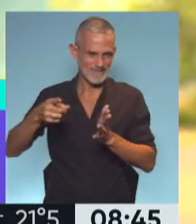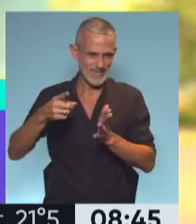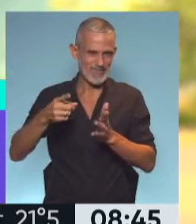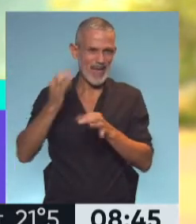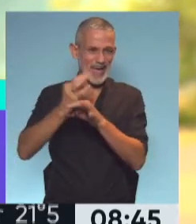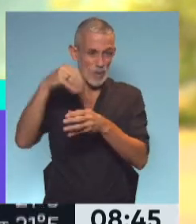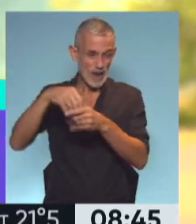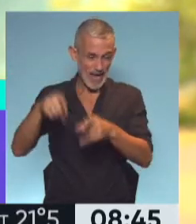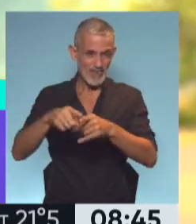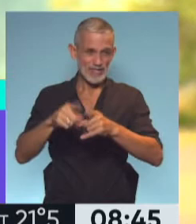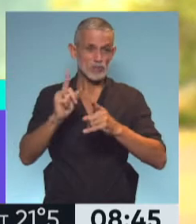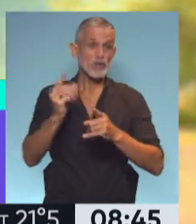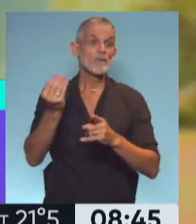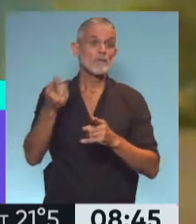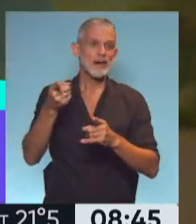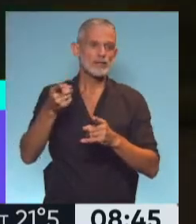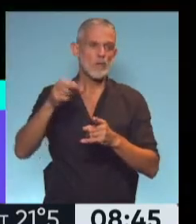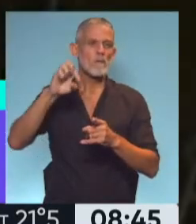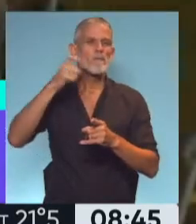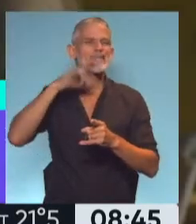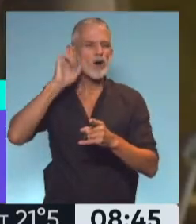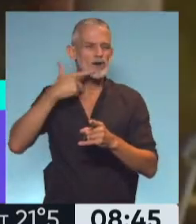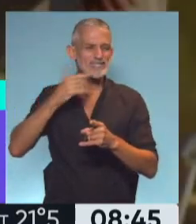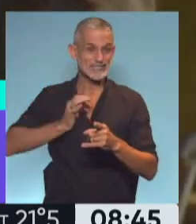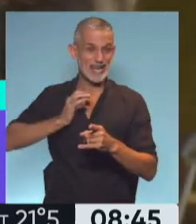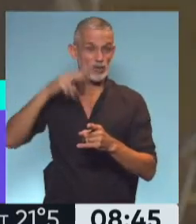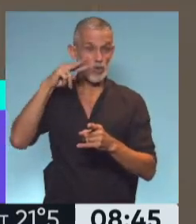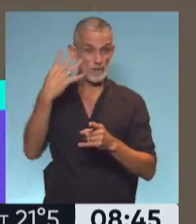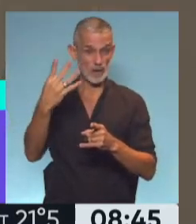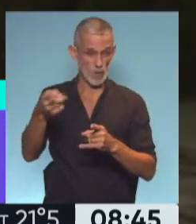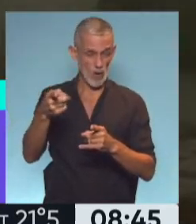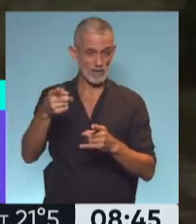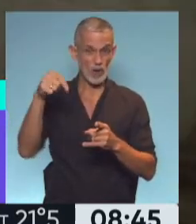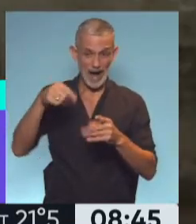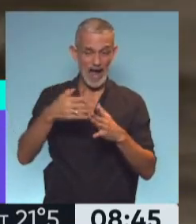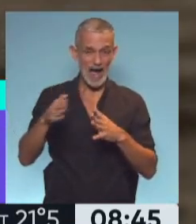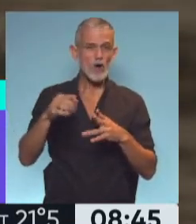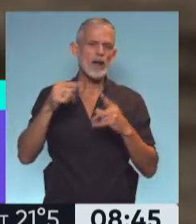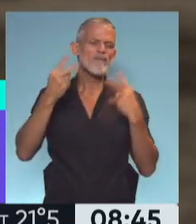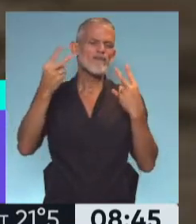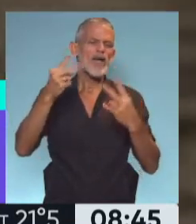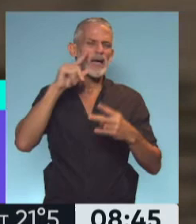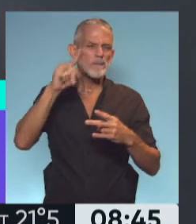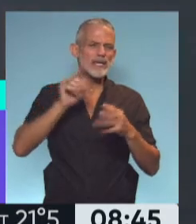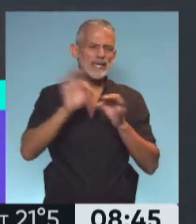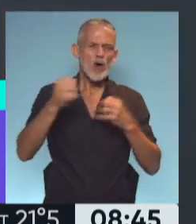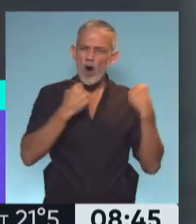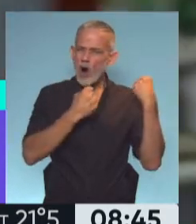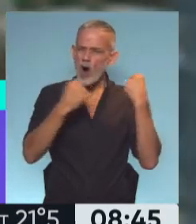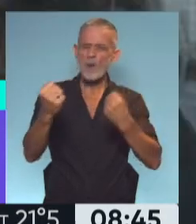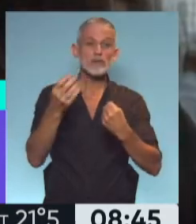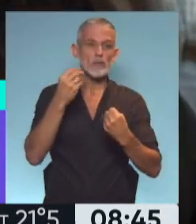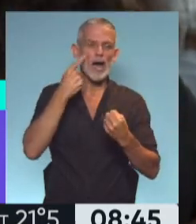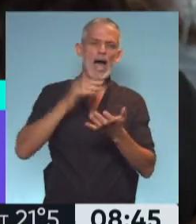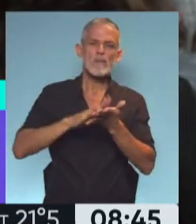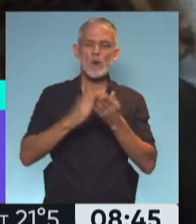remite a la tragedia escolar que sucedía en Carmen de Patagones en el 2004, que a la actualidad hacen un viaje de más de 1000 kilómetros para